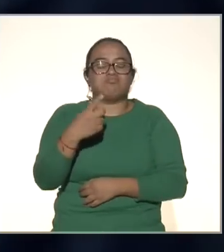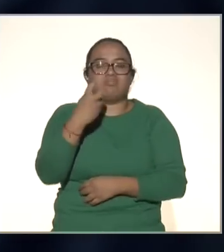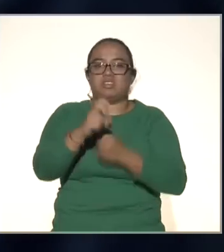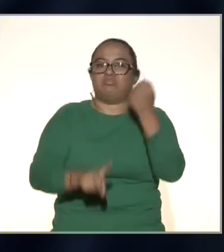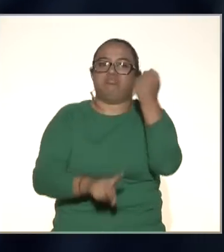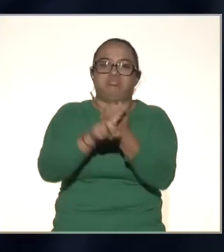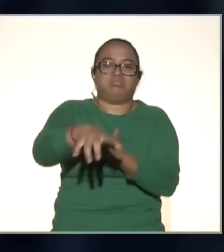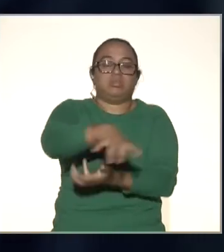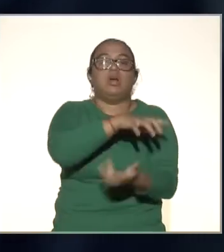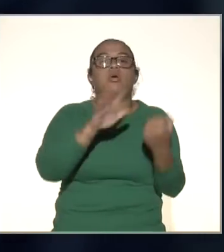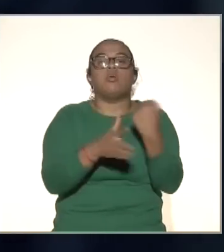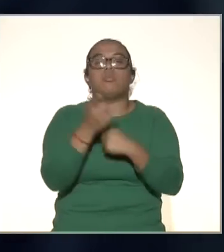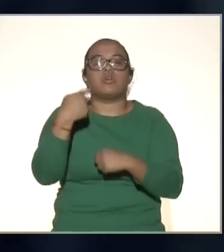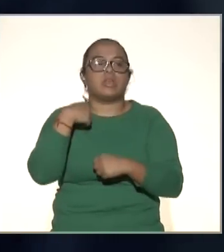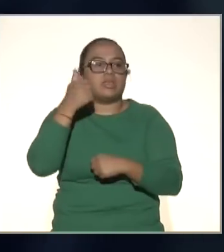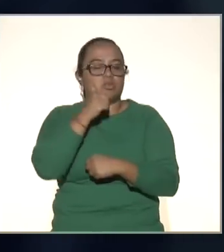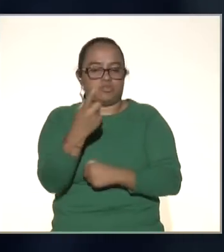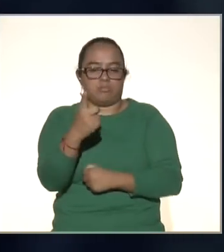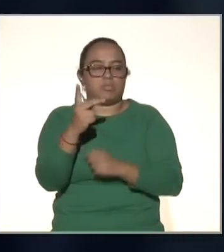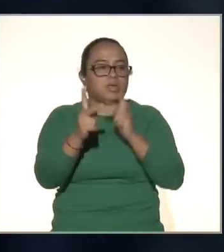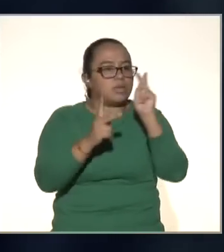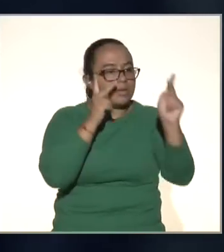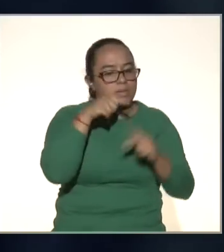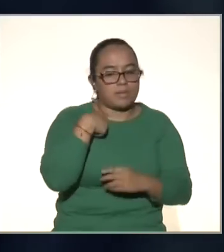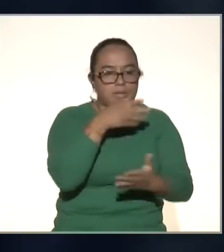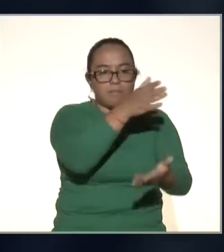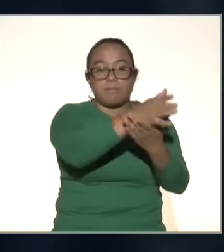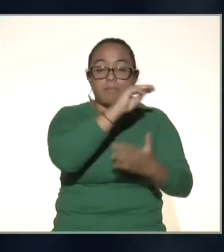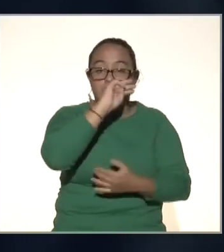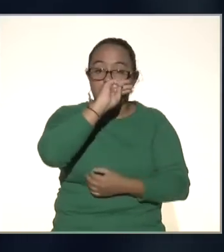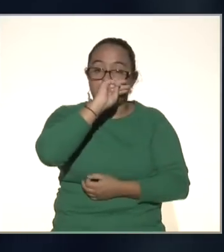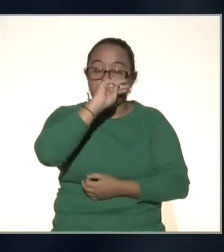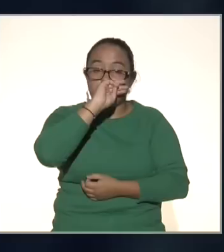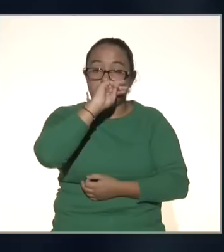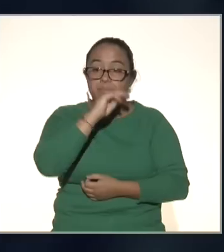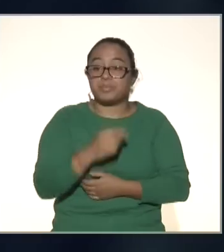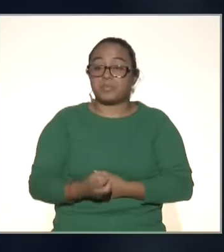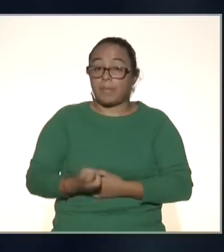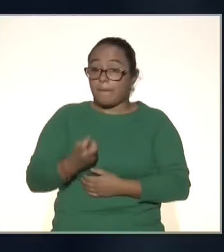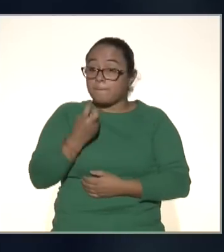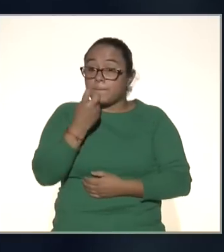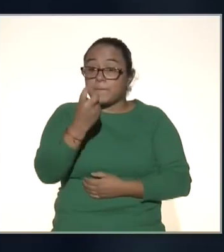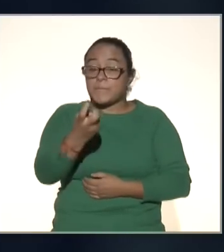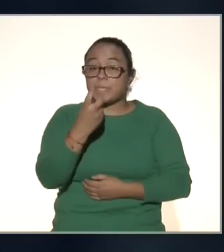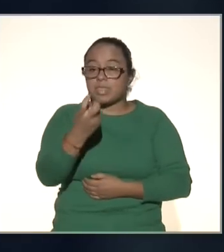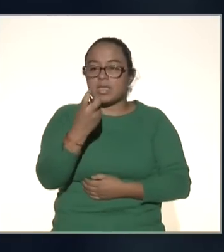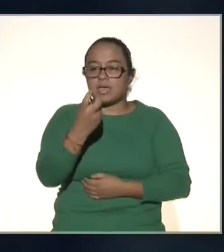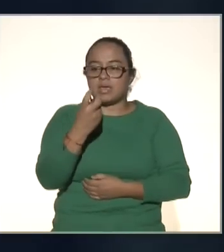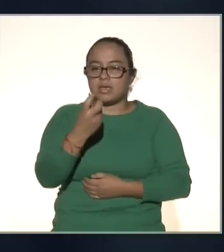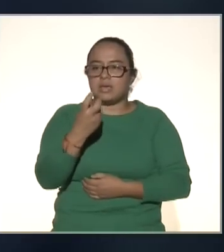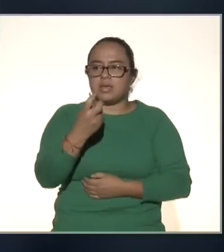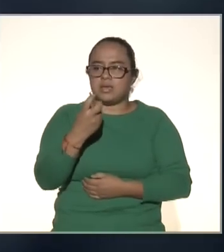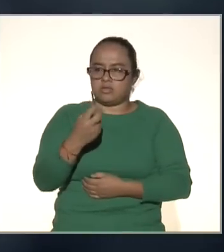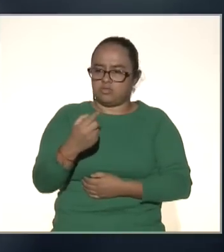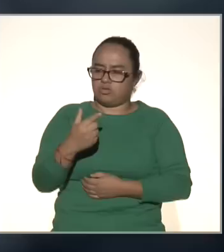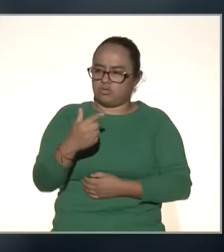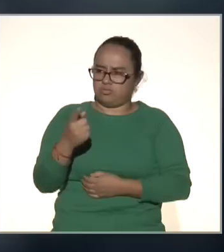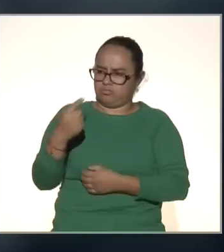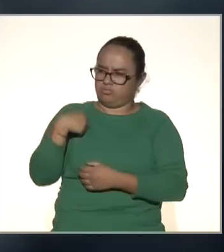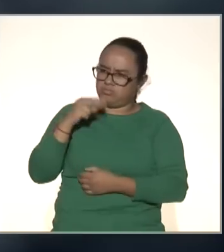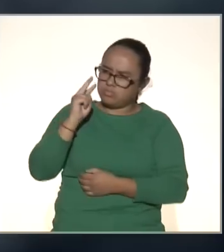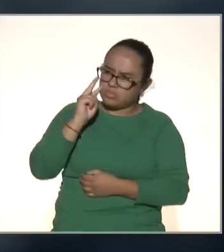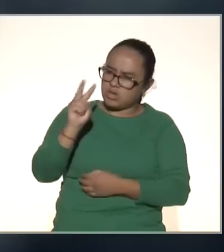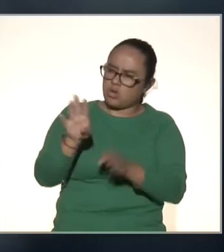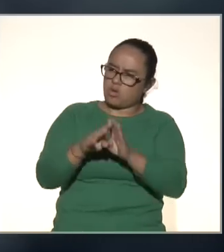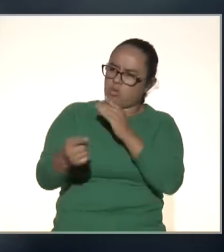a mi mamá en diciembre y fue cuando yo me mostraba muy sarcástica y muy